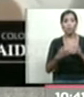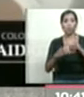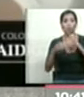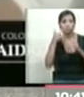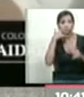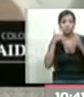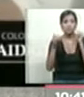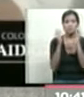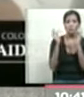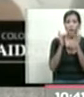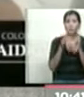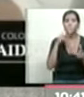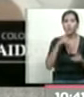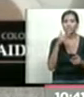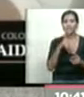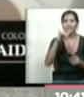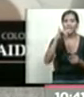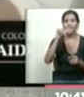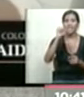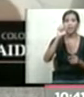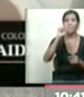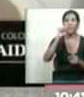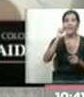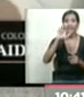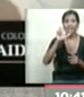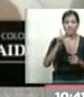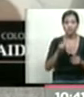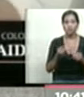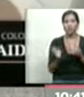Ismael García, Vilca Fernández, Wilmer Azuaje,